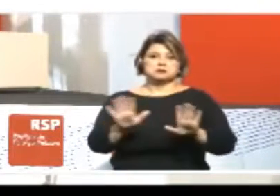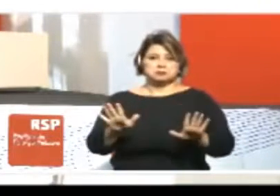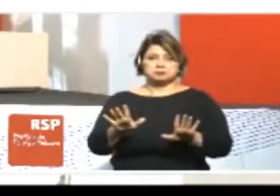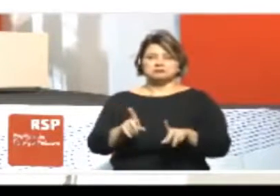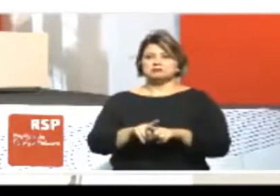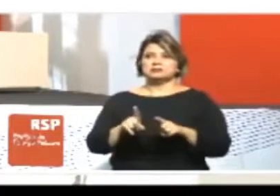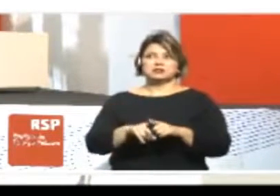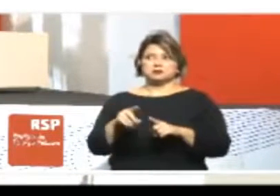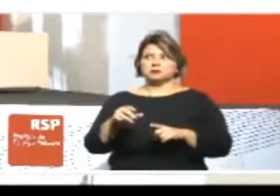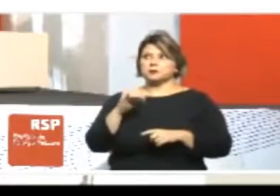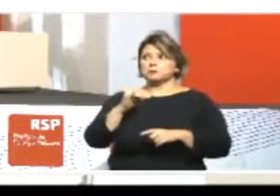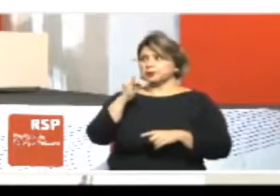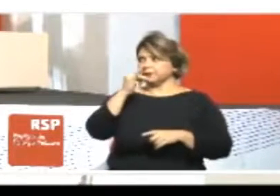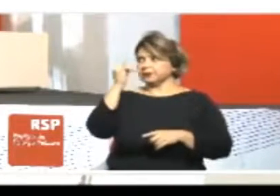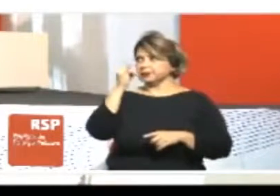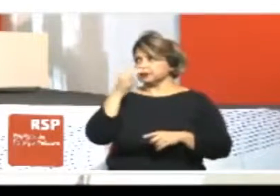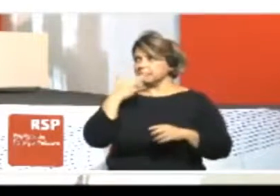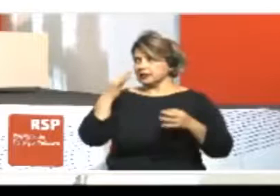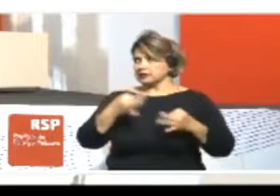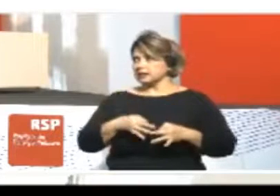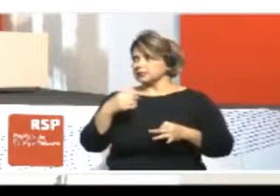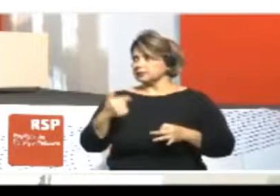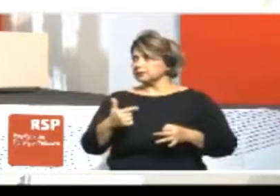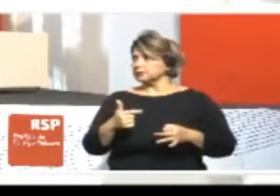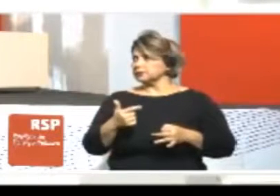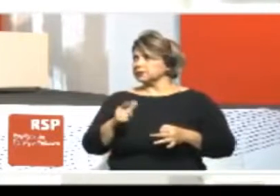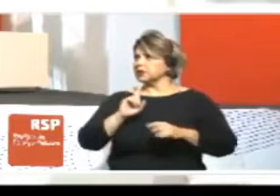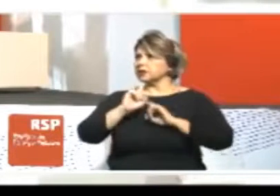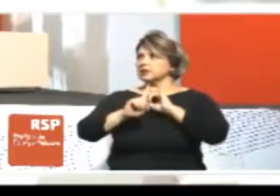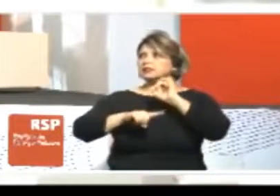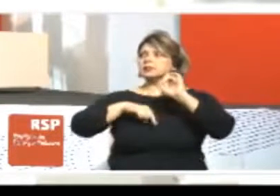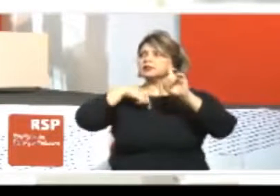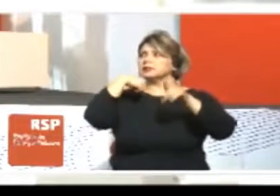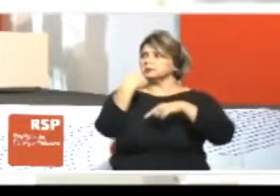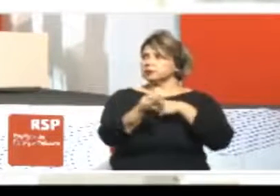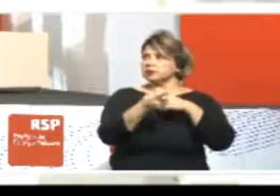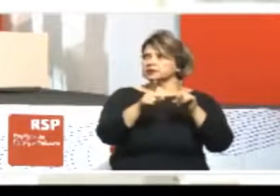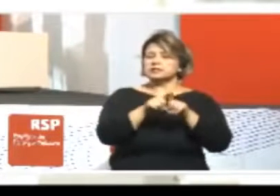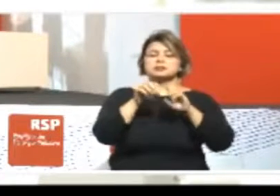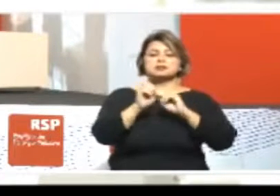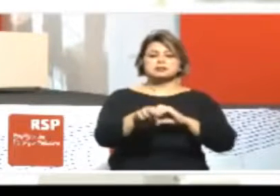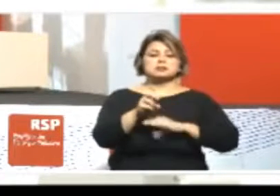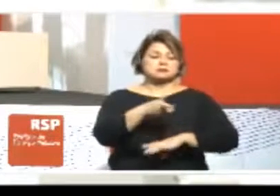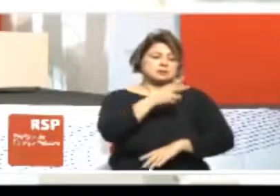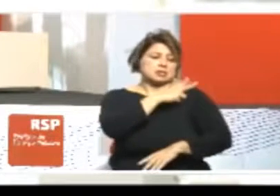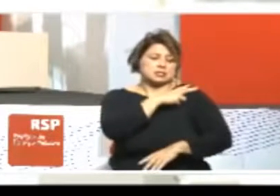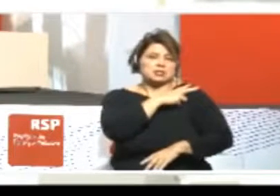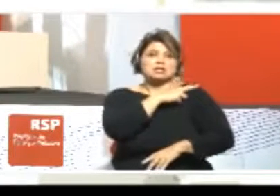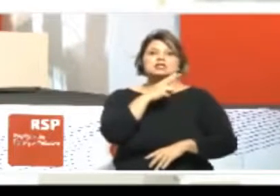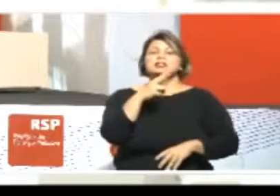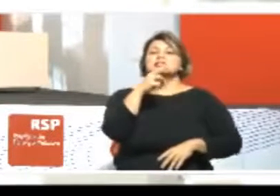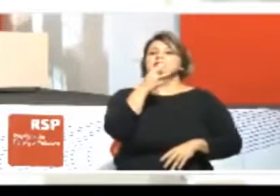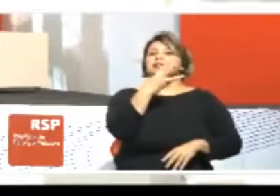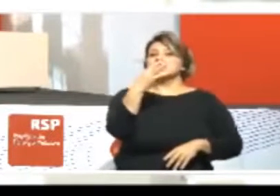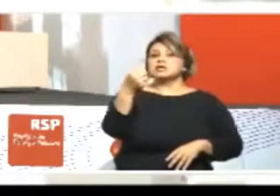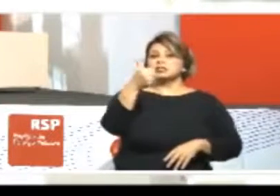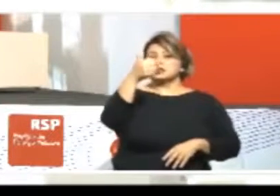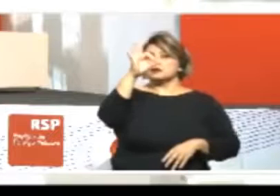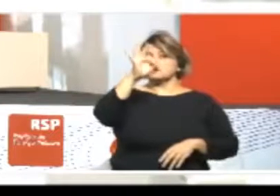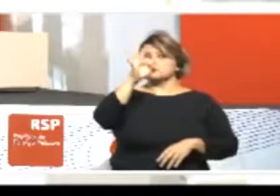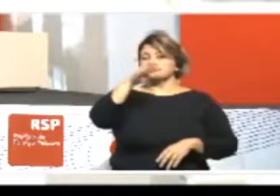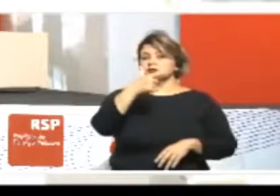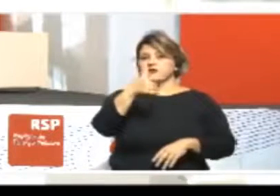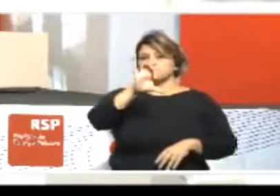educación secundaria. El 29% comentan que tiene un technical degree, que es como